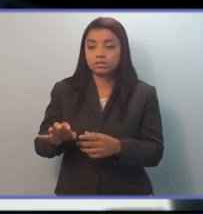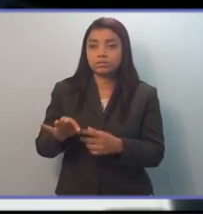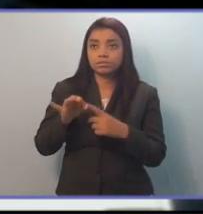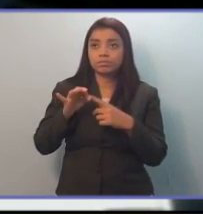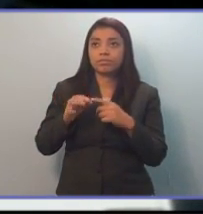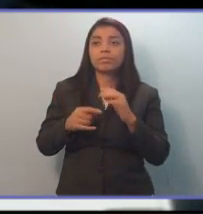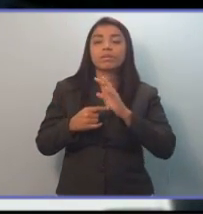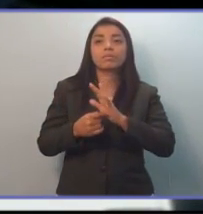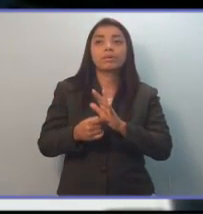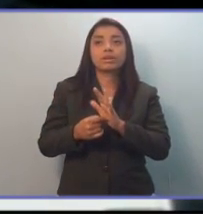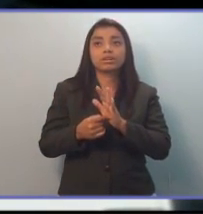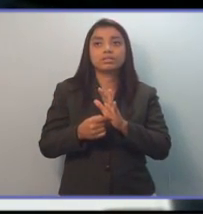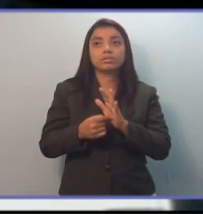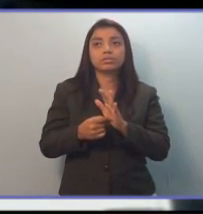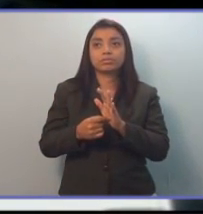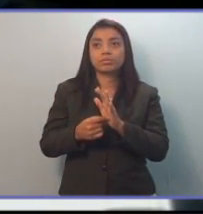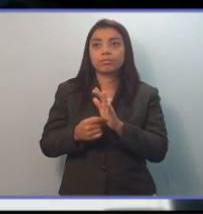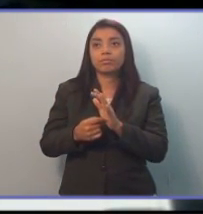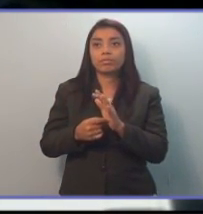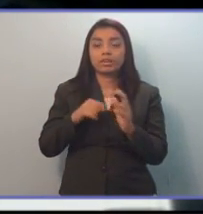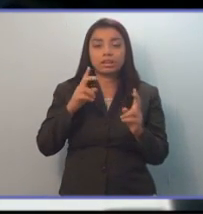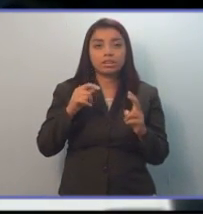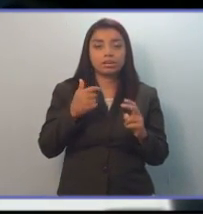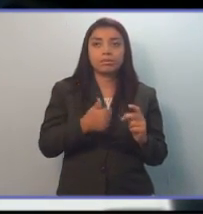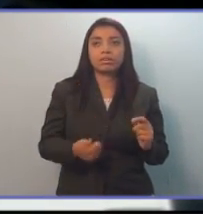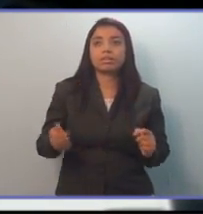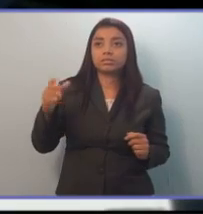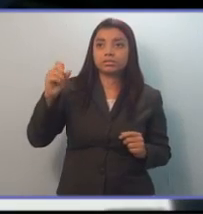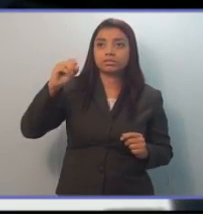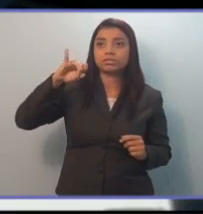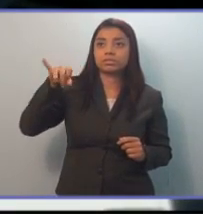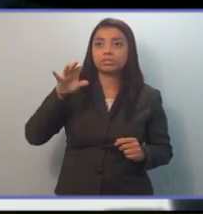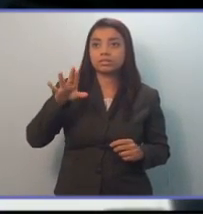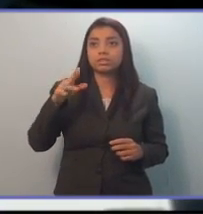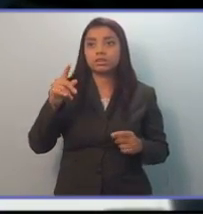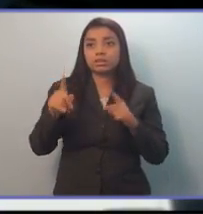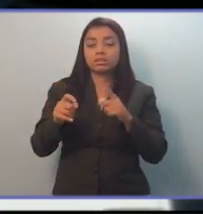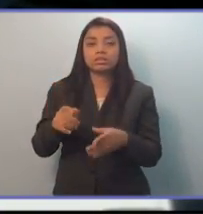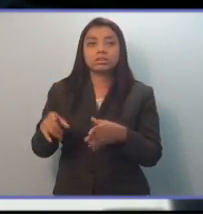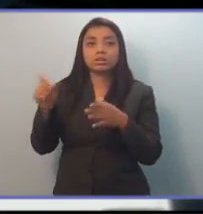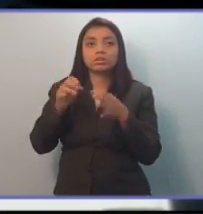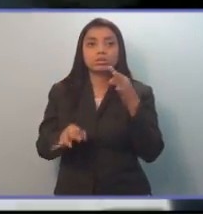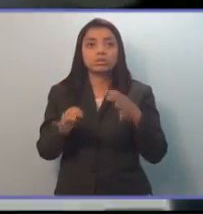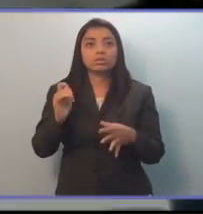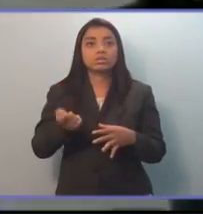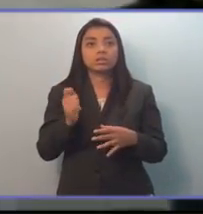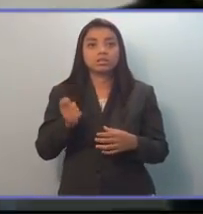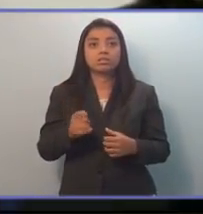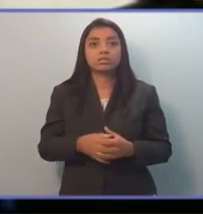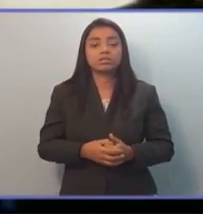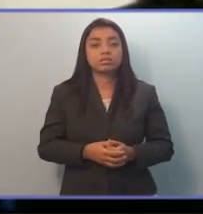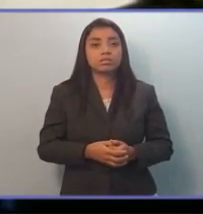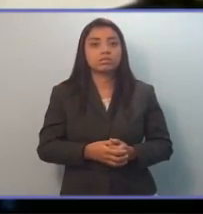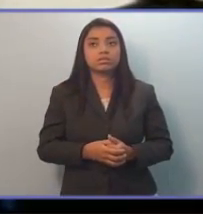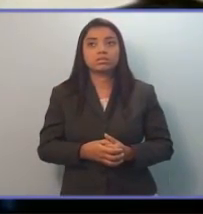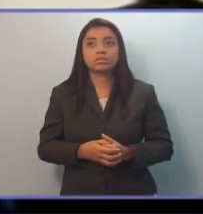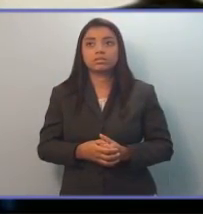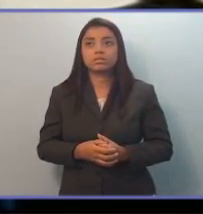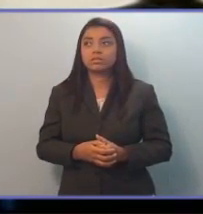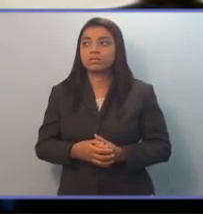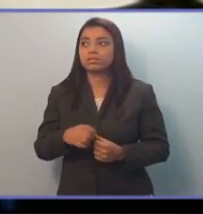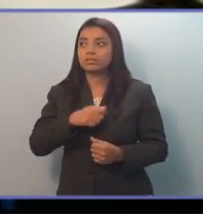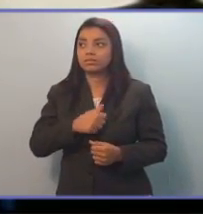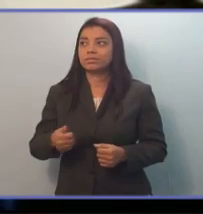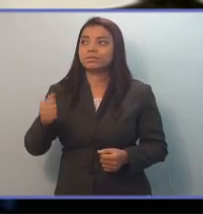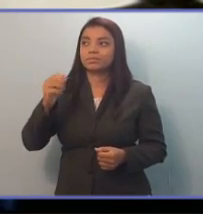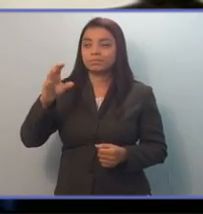opacar así el llamamiento del nepotismo a las autoridades del órgano judicial? Bien. En la Corte Suprema